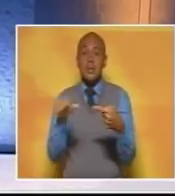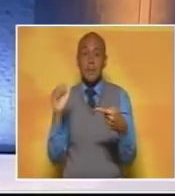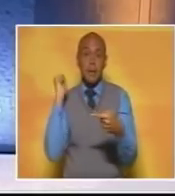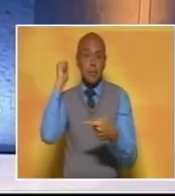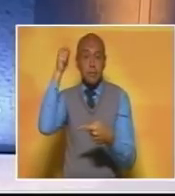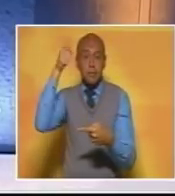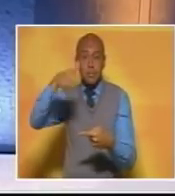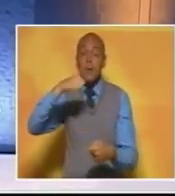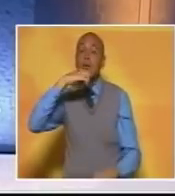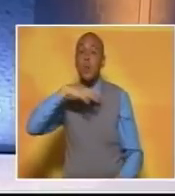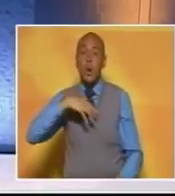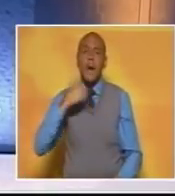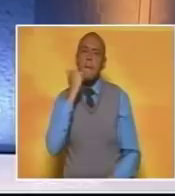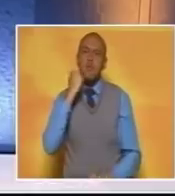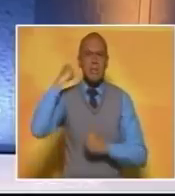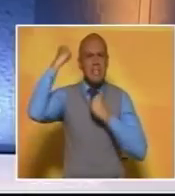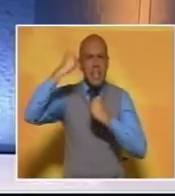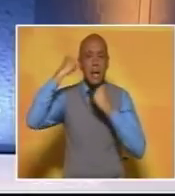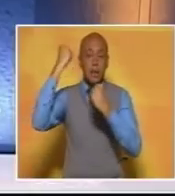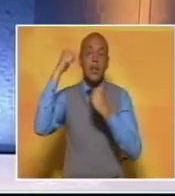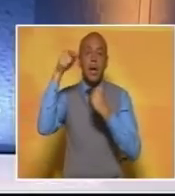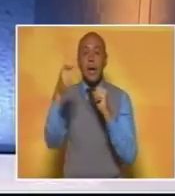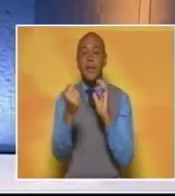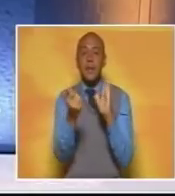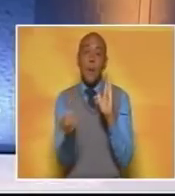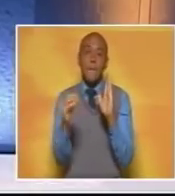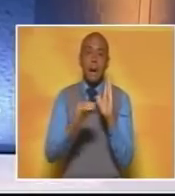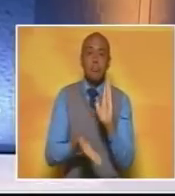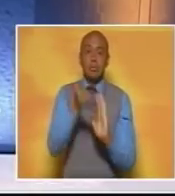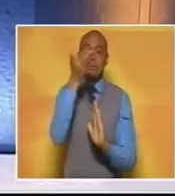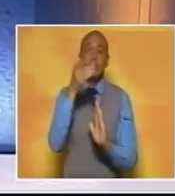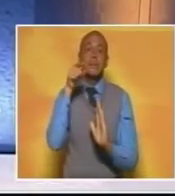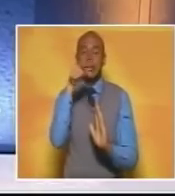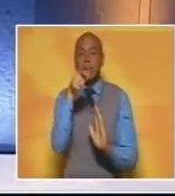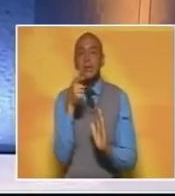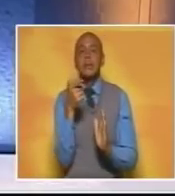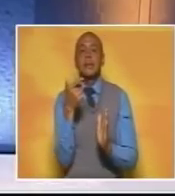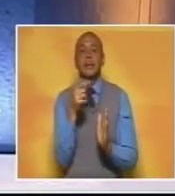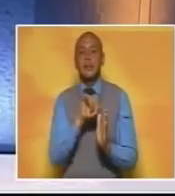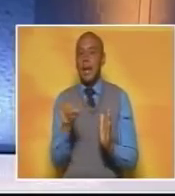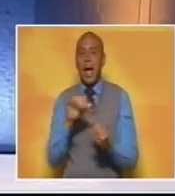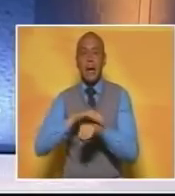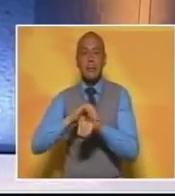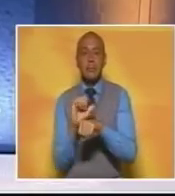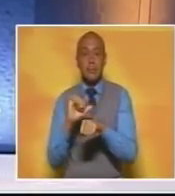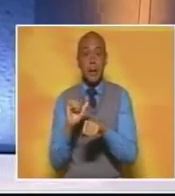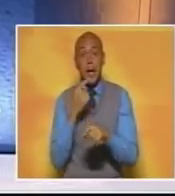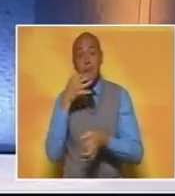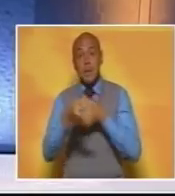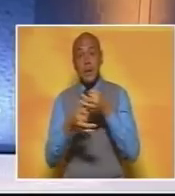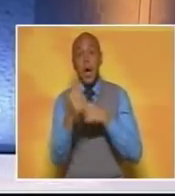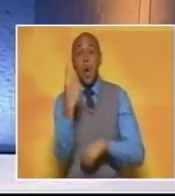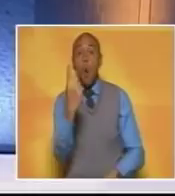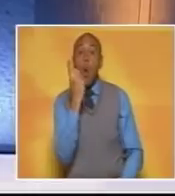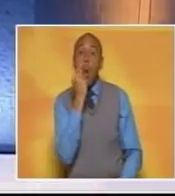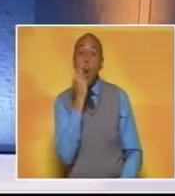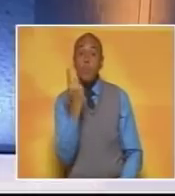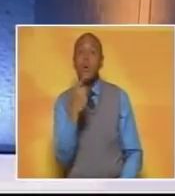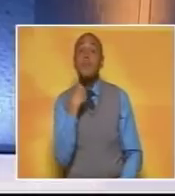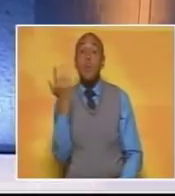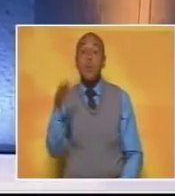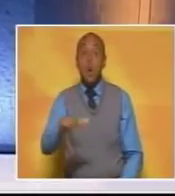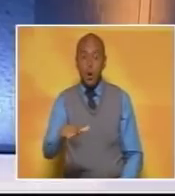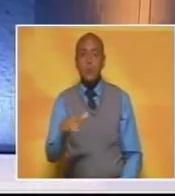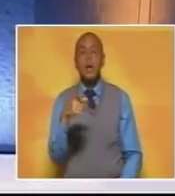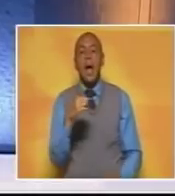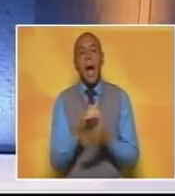protestas sociales en rechazo al aumento del precio de los combustibles, que según las autoridades ya ha provocado la muerte de un manifestante. Estefanía Arias,